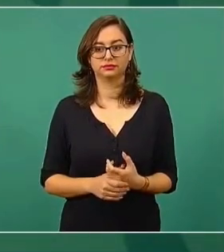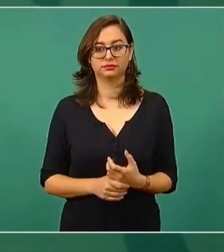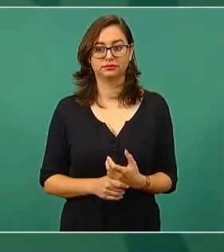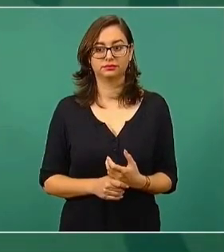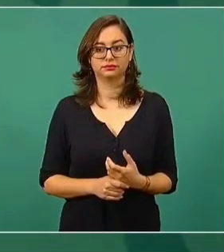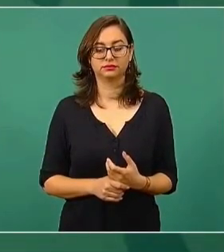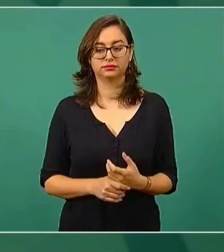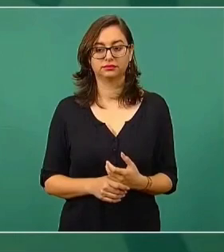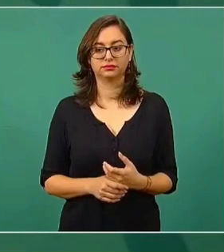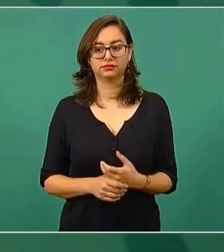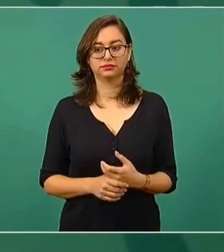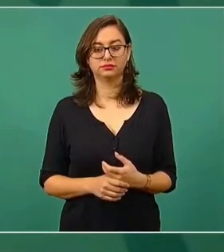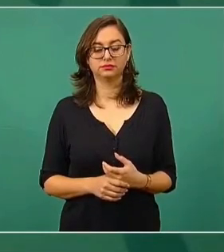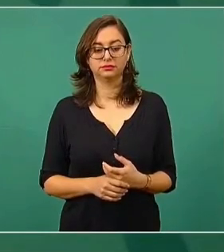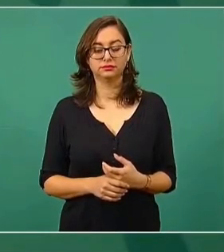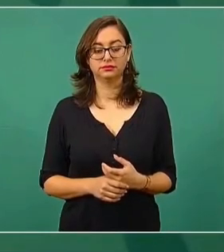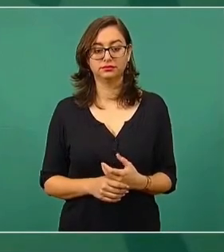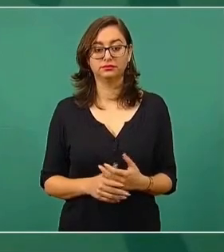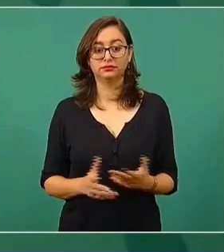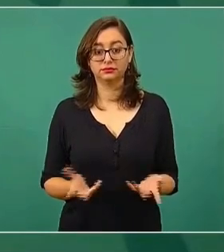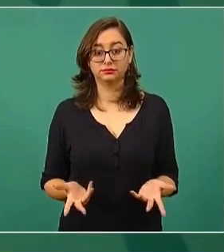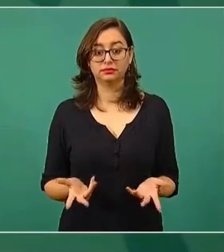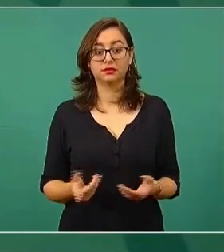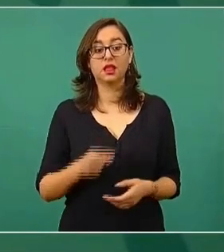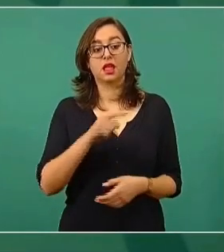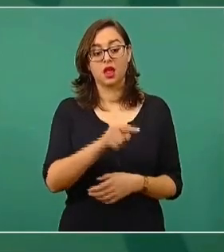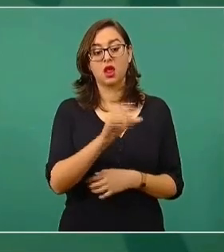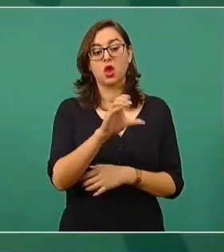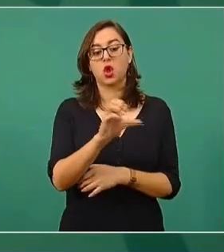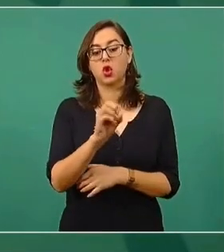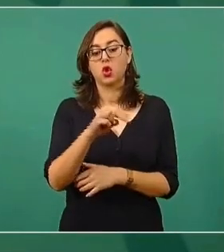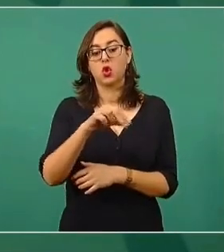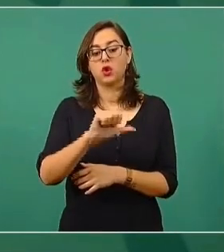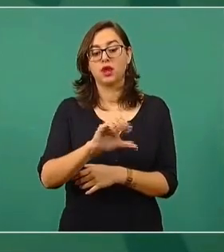seguirle dando dinero al CONACYT